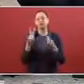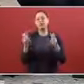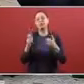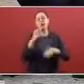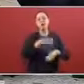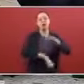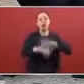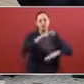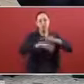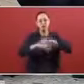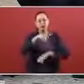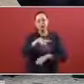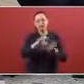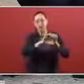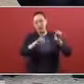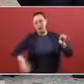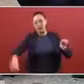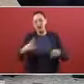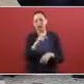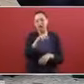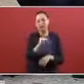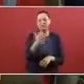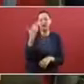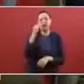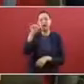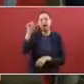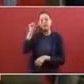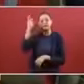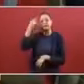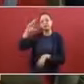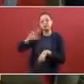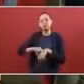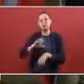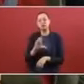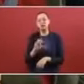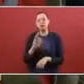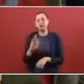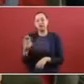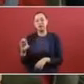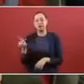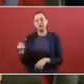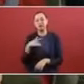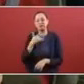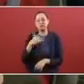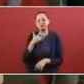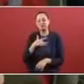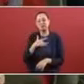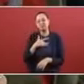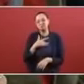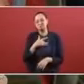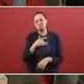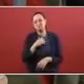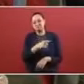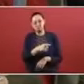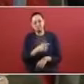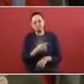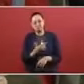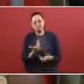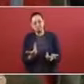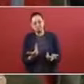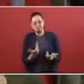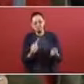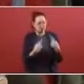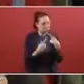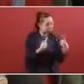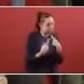Ayer el director de CFE abría la puerta para poder demandar a estas empresas en caso de que no estuvieran abiertos